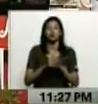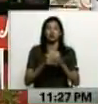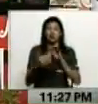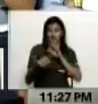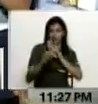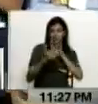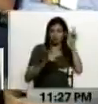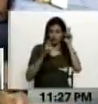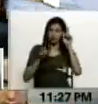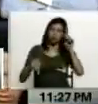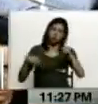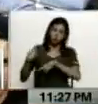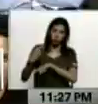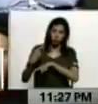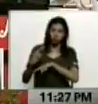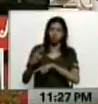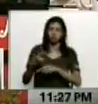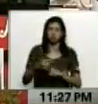contraataque